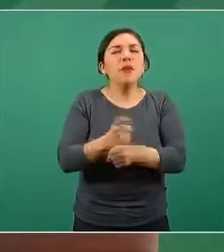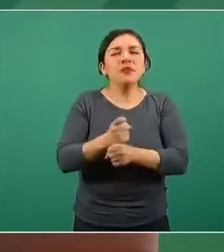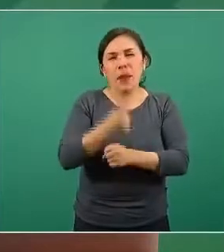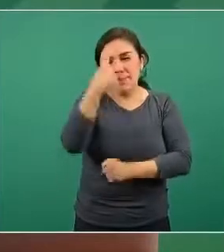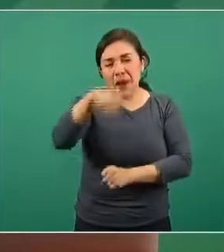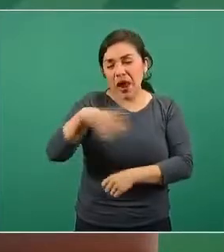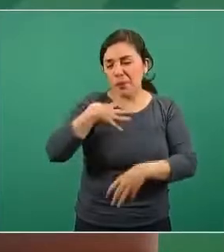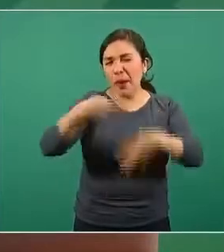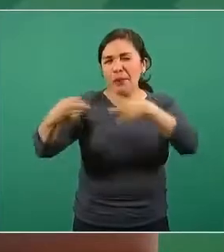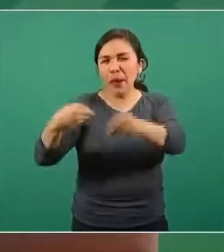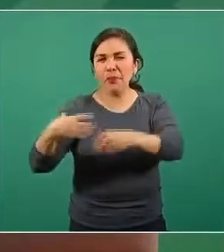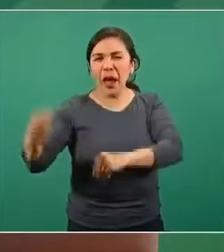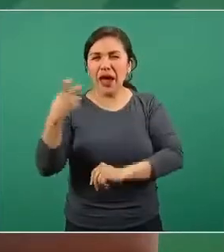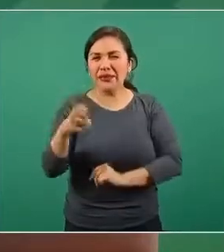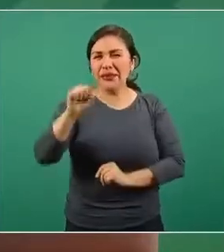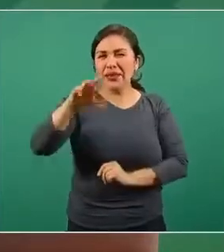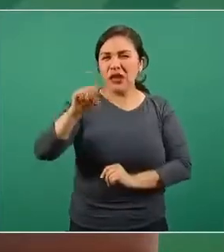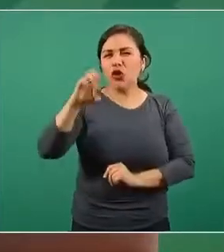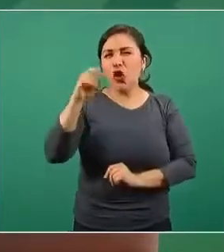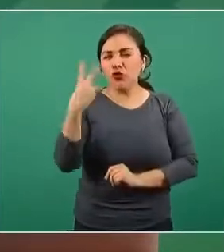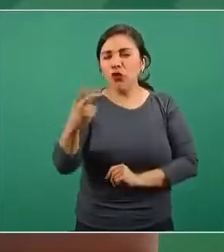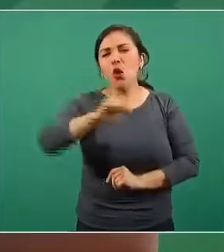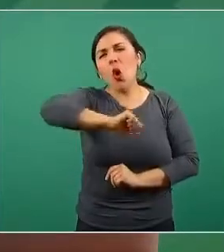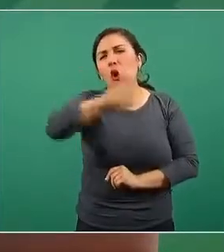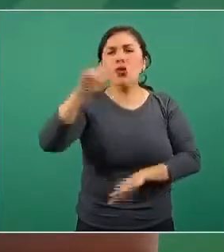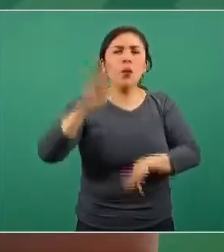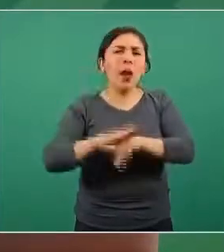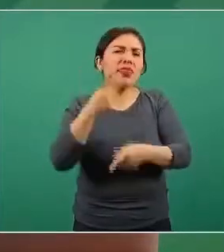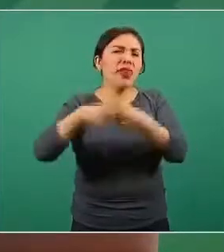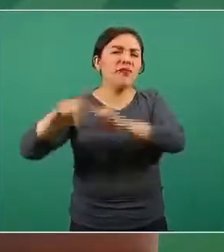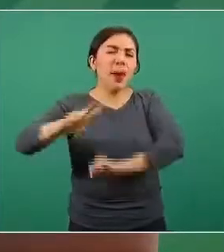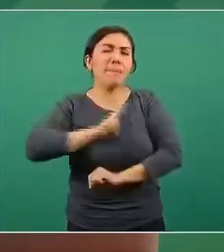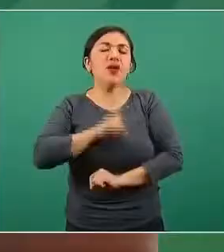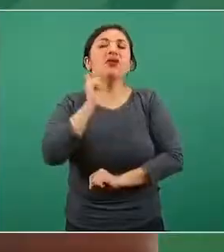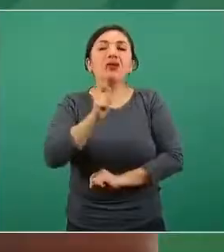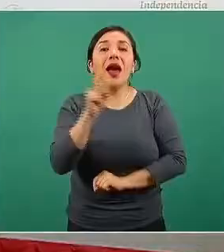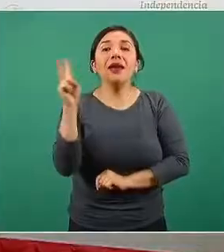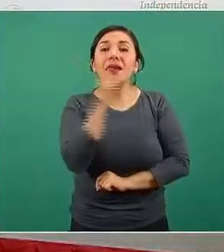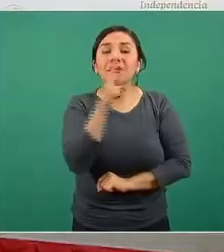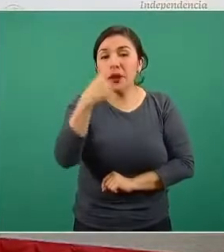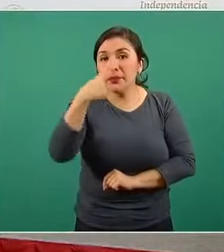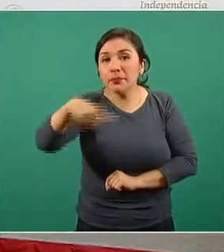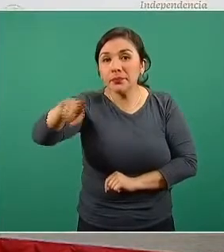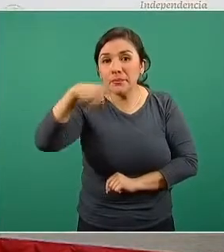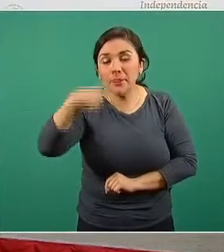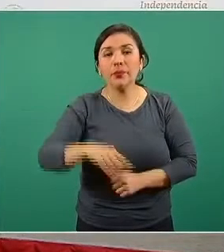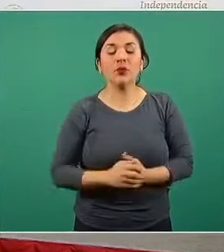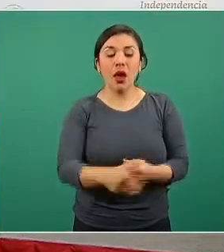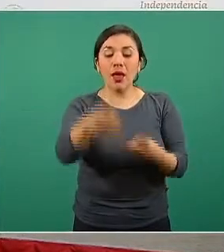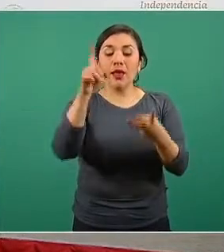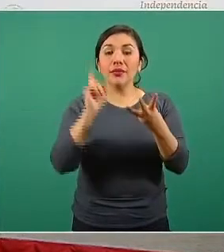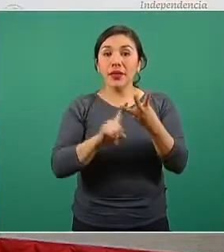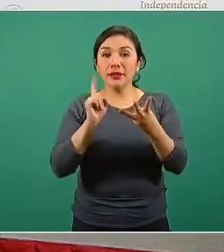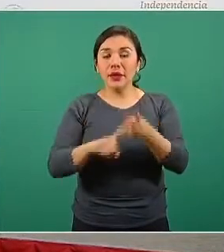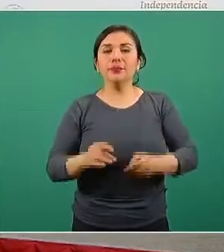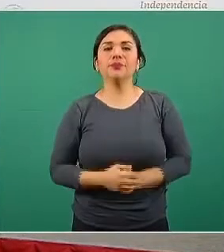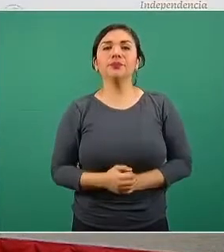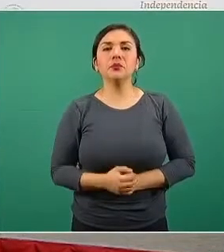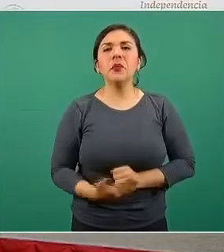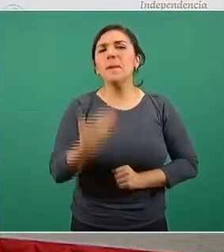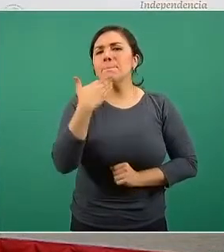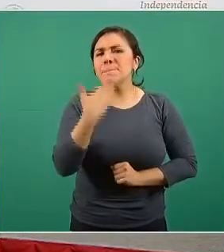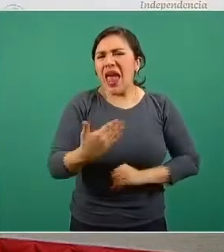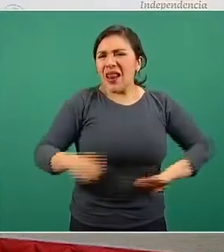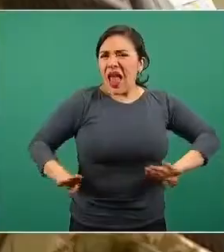de SARS-CoV-2 y otros virus respiratorios, que es esta vía aérea. El tercero es hacer una